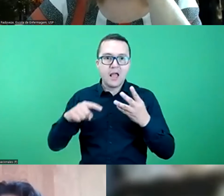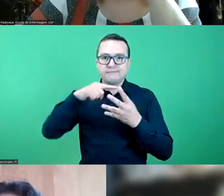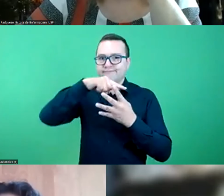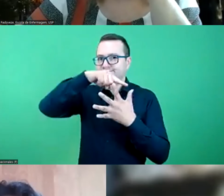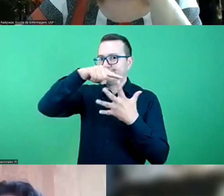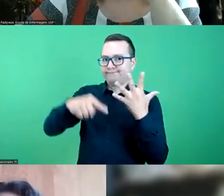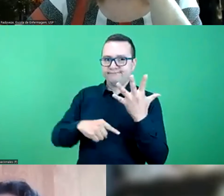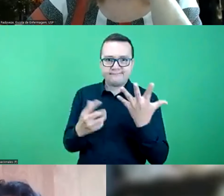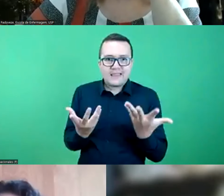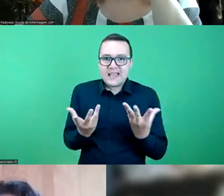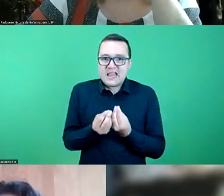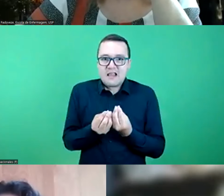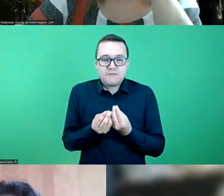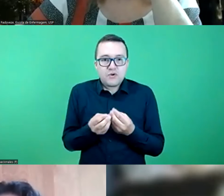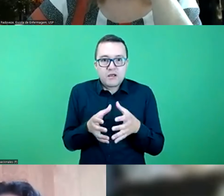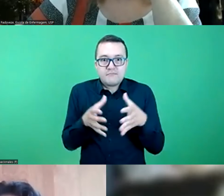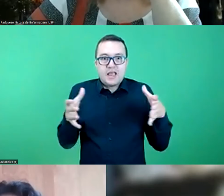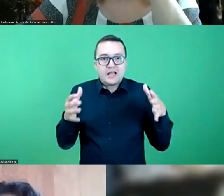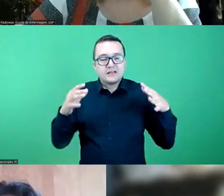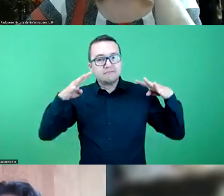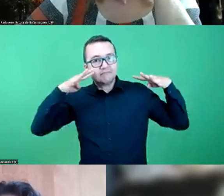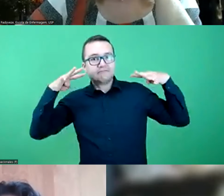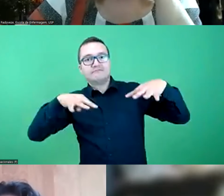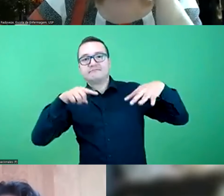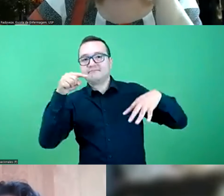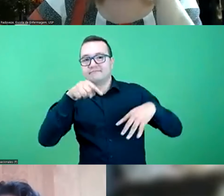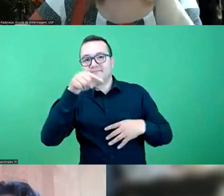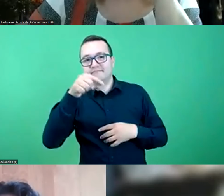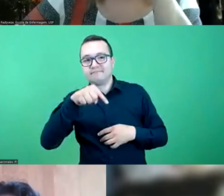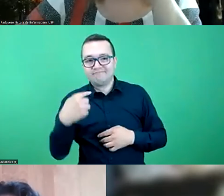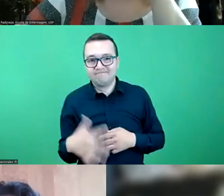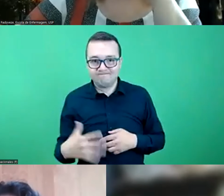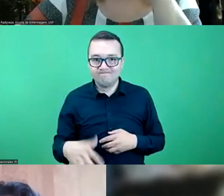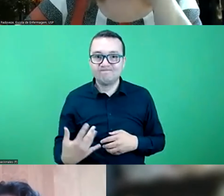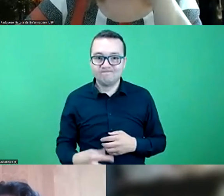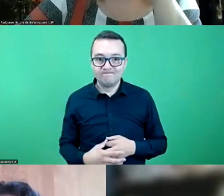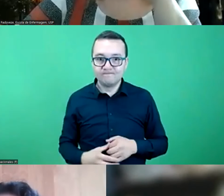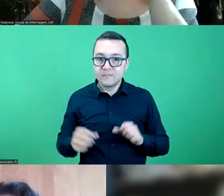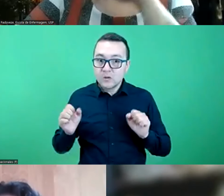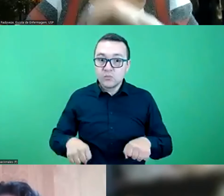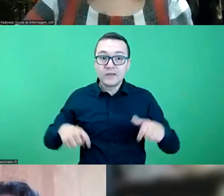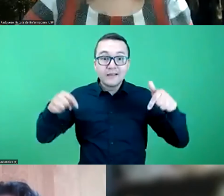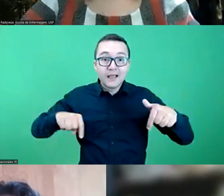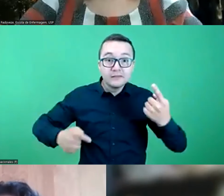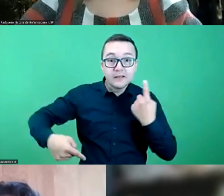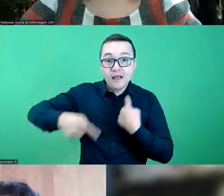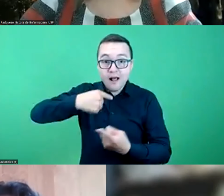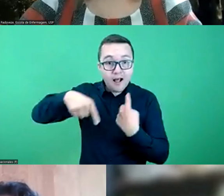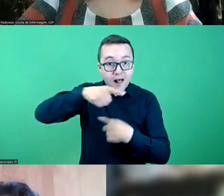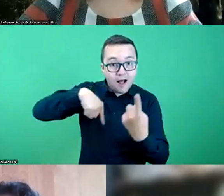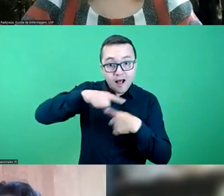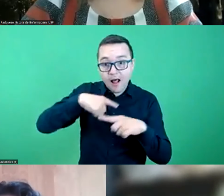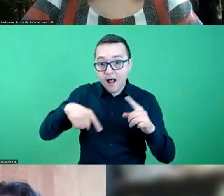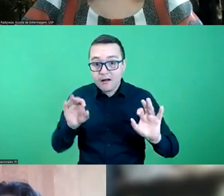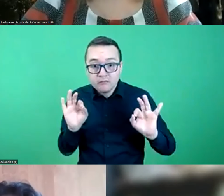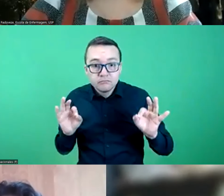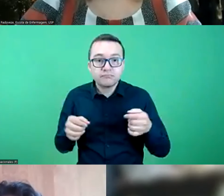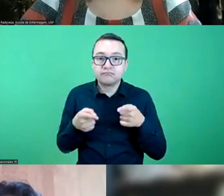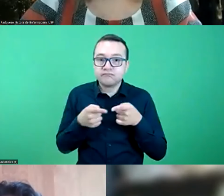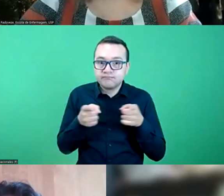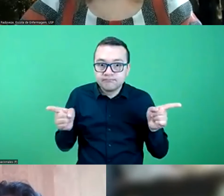tiene visibilidad tal vez en estas interacciones, pero hace posible que esta conversación bien amplia, de más de